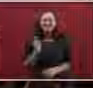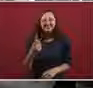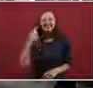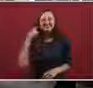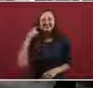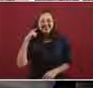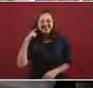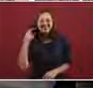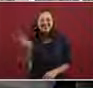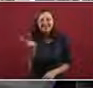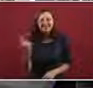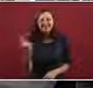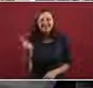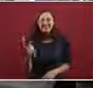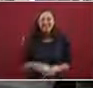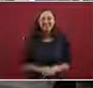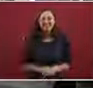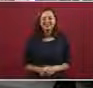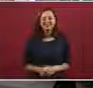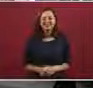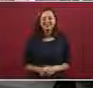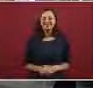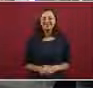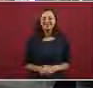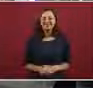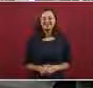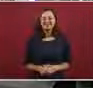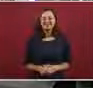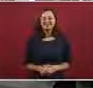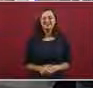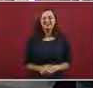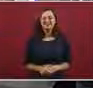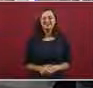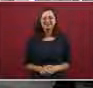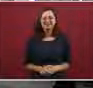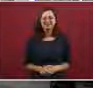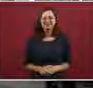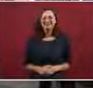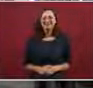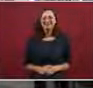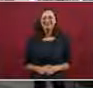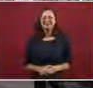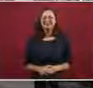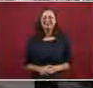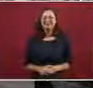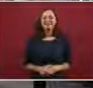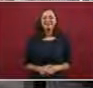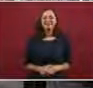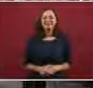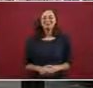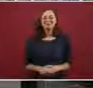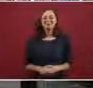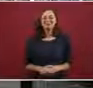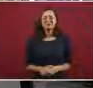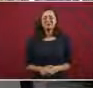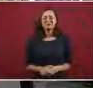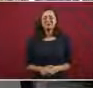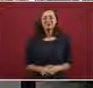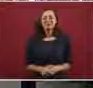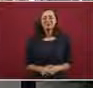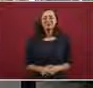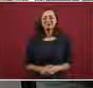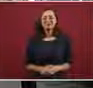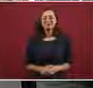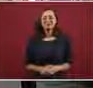Hay dos problemas en Sinaloa. Dos ciclones, dos huracanes que están dando lo duro para allá